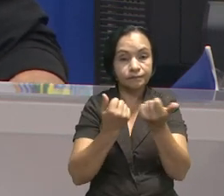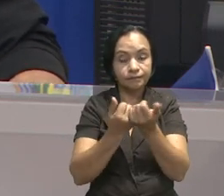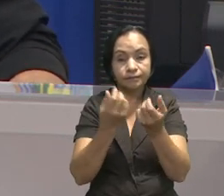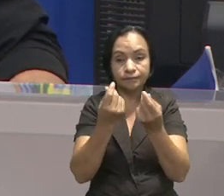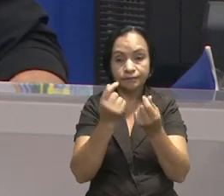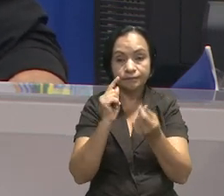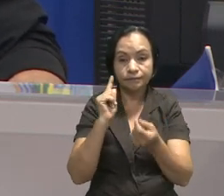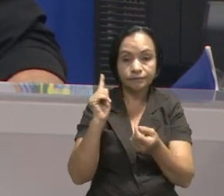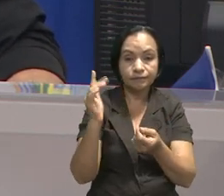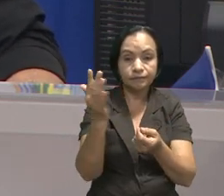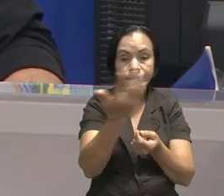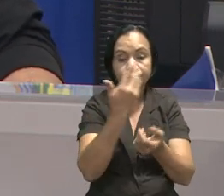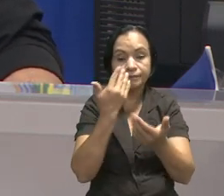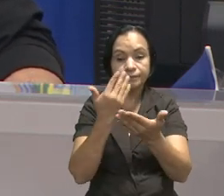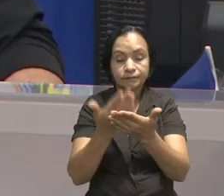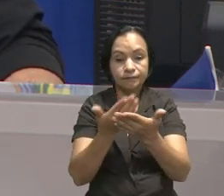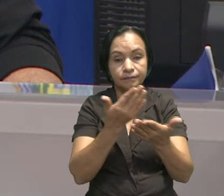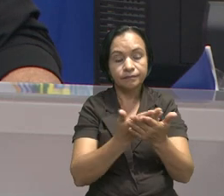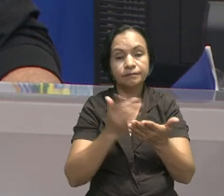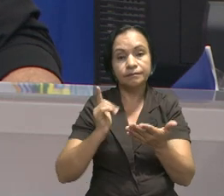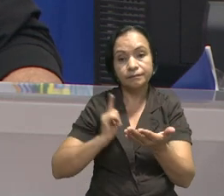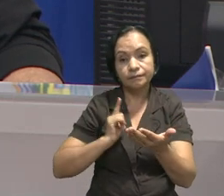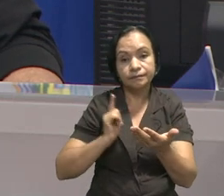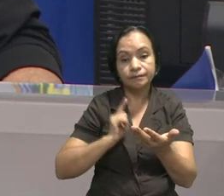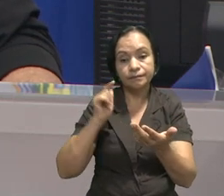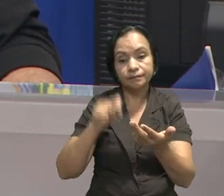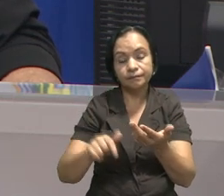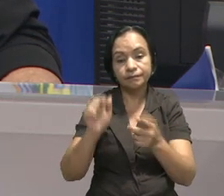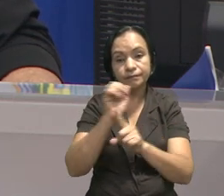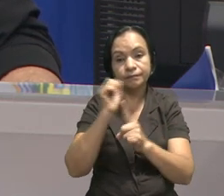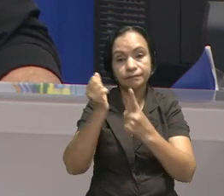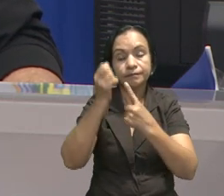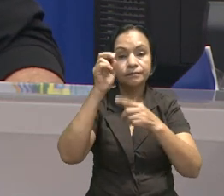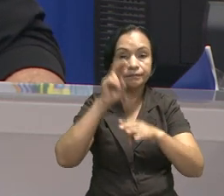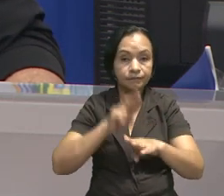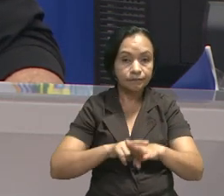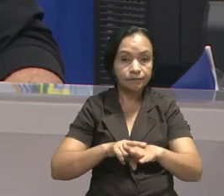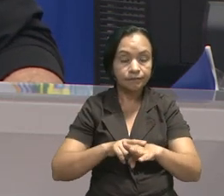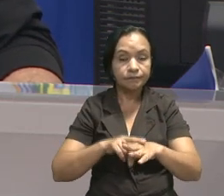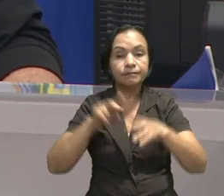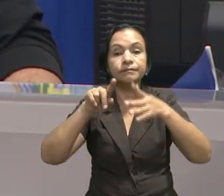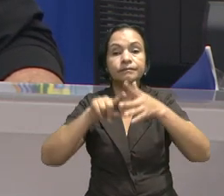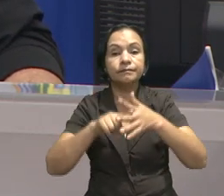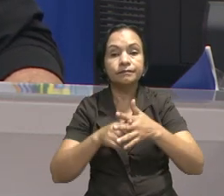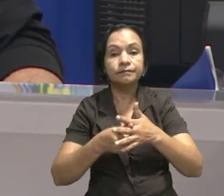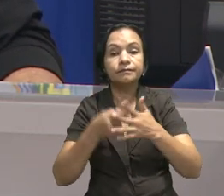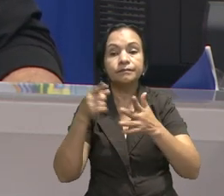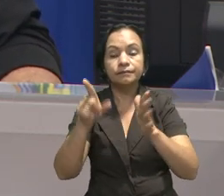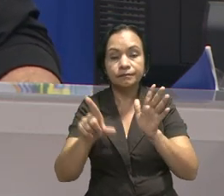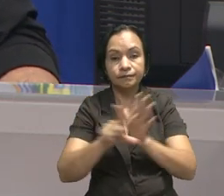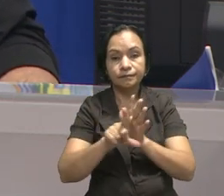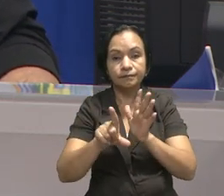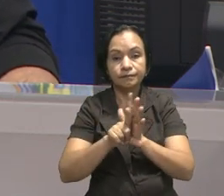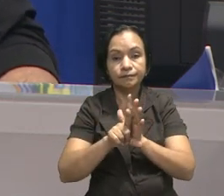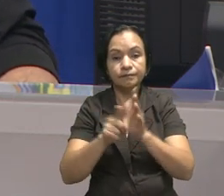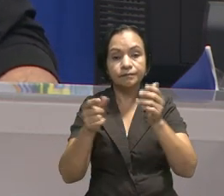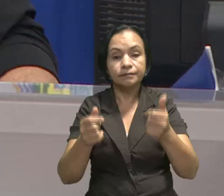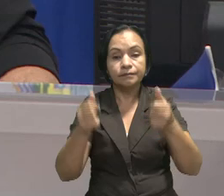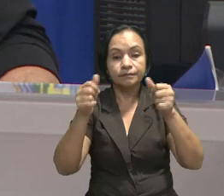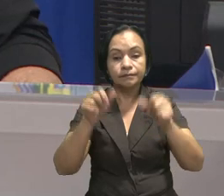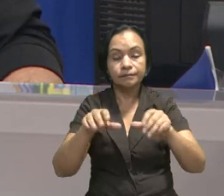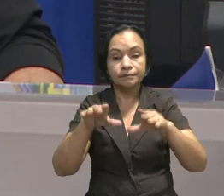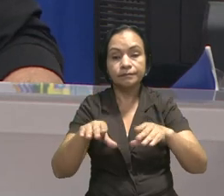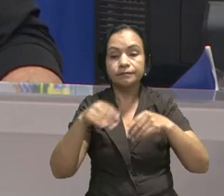las pensiones de gracia que se otorgan en este Parlamento nacen de una ley que fue